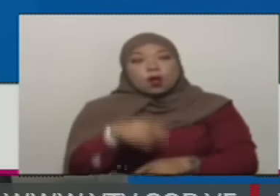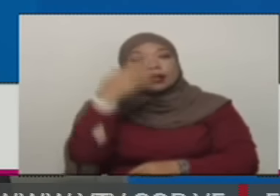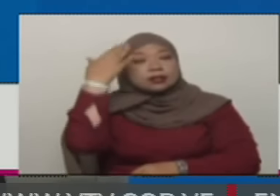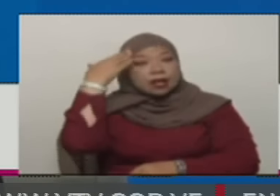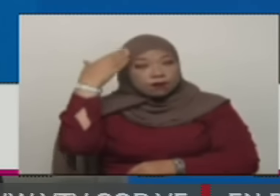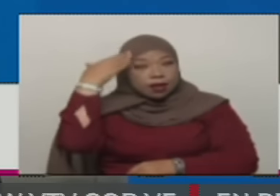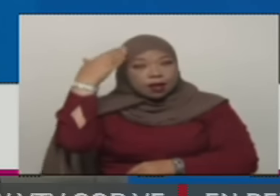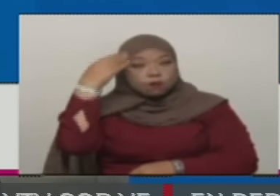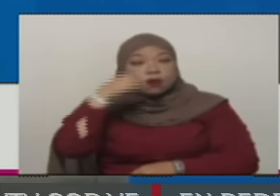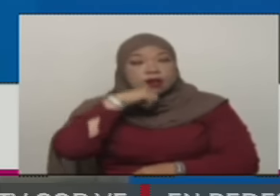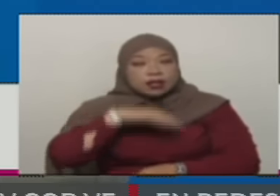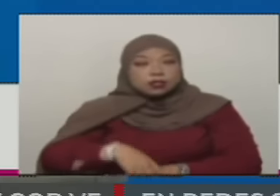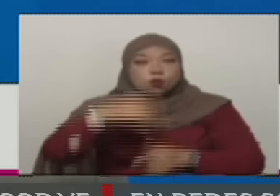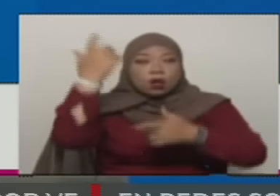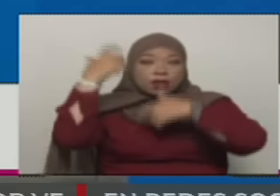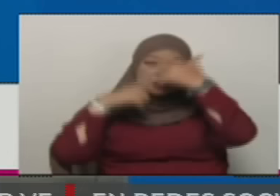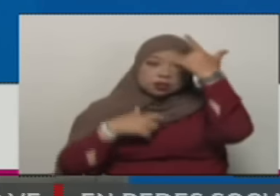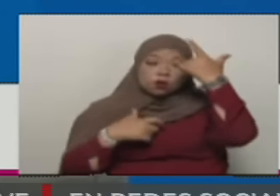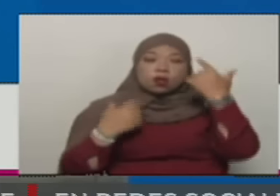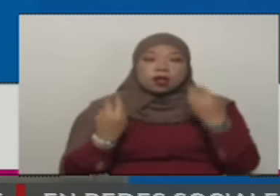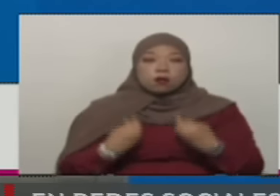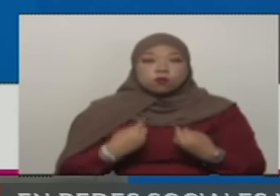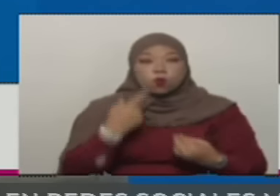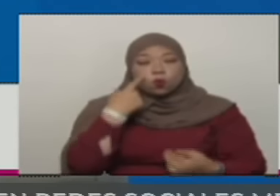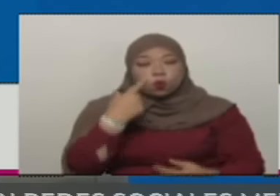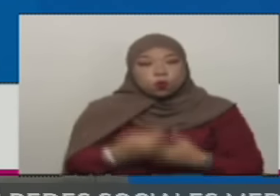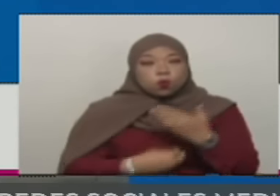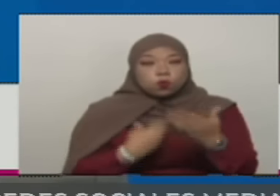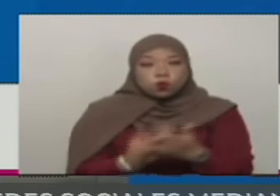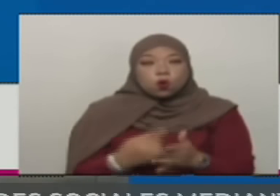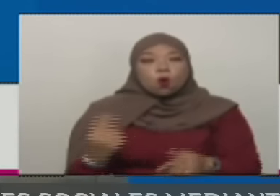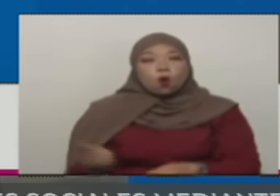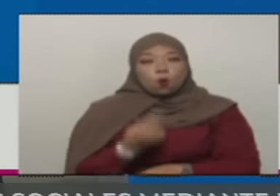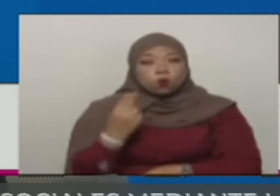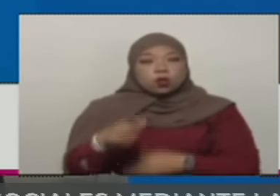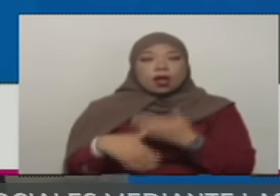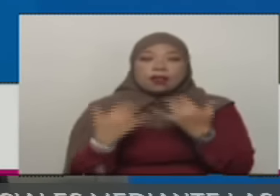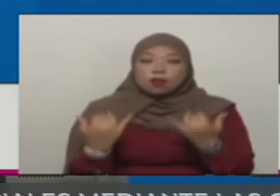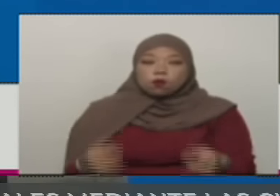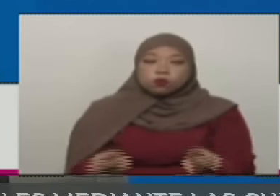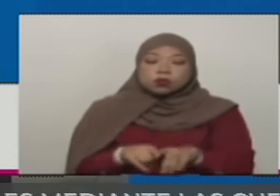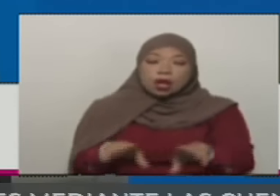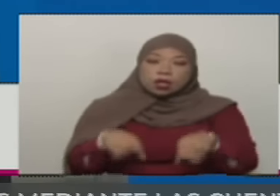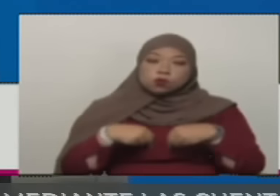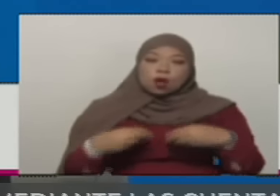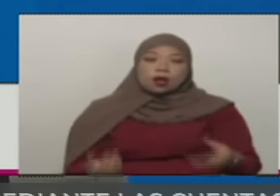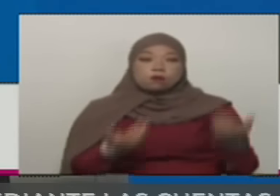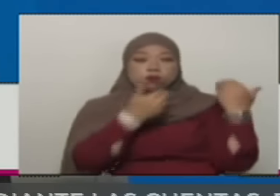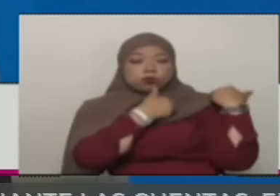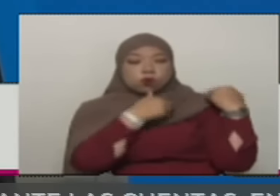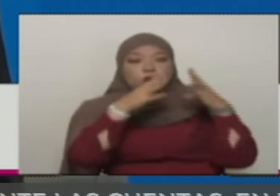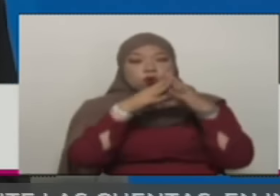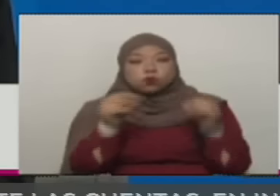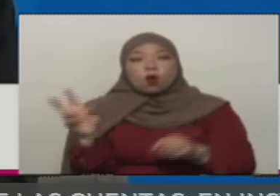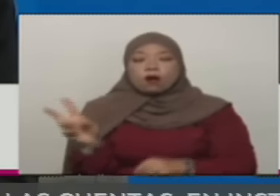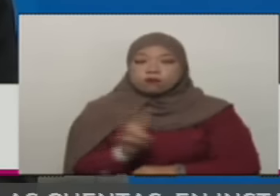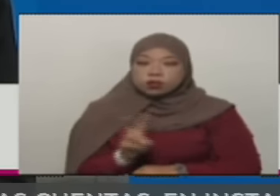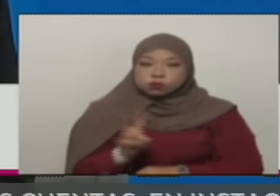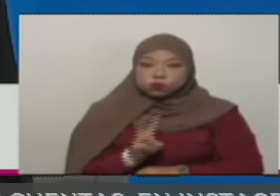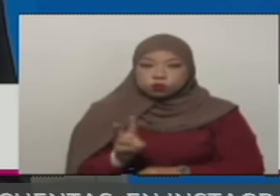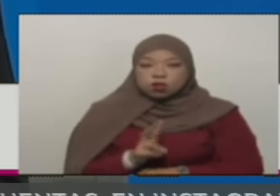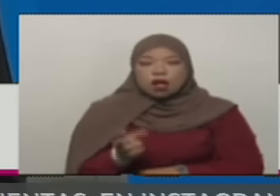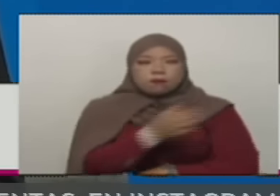la historia del comandante Chávez, que fue quien dijo, creo que ha sido el único hasta el momento que ha asumido la responsabilidad ante todo el país. Yo creo que de